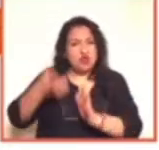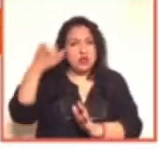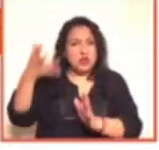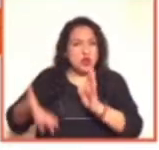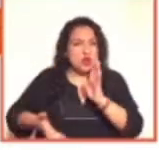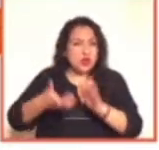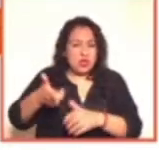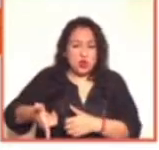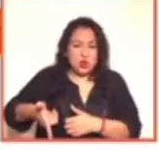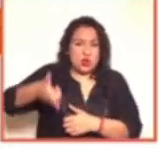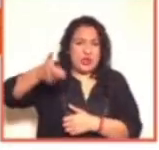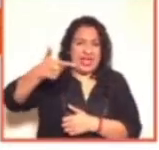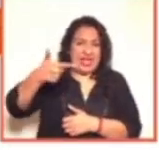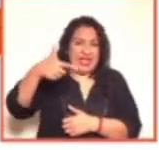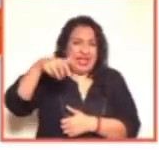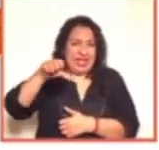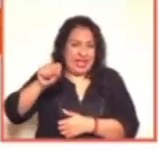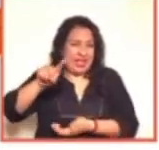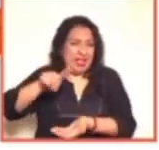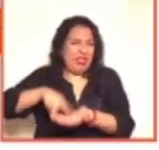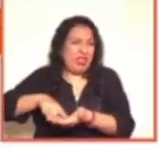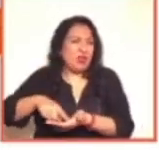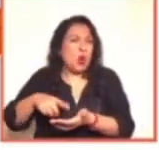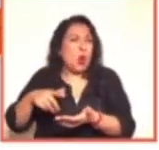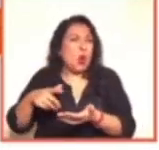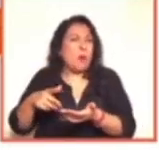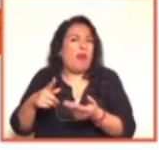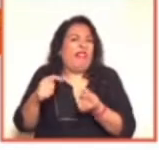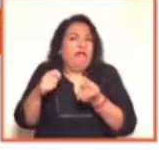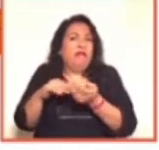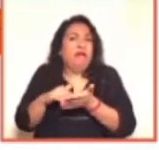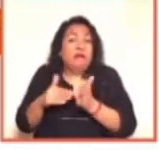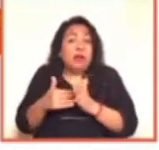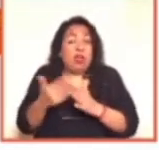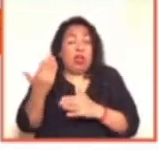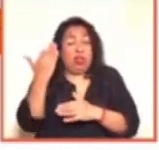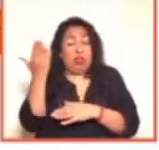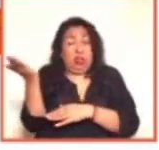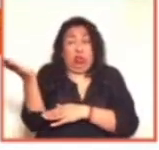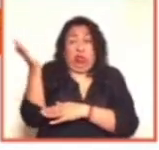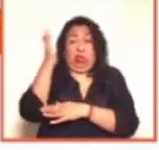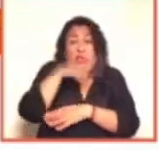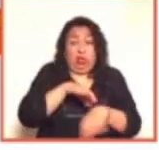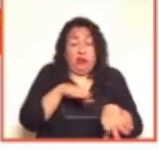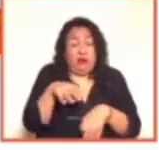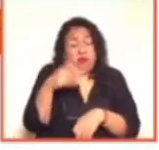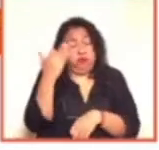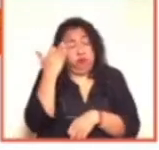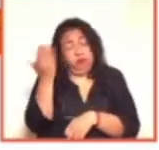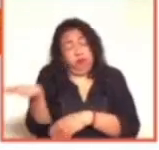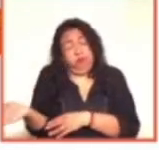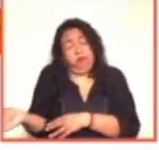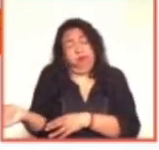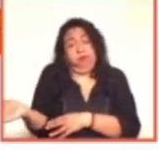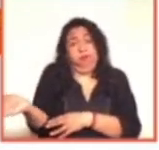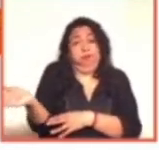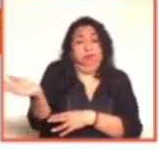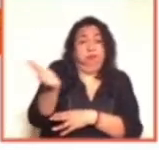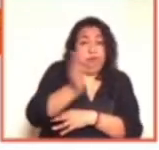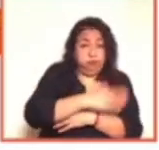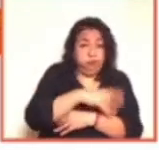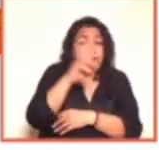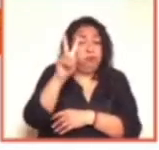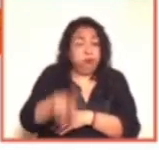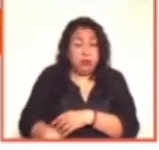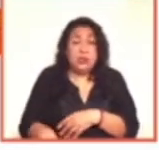la gasolina de tomas clandestinas. Las jornadas de trabajo fueron muy largas y fue un trabajo bastante